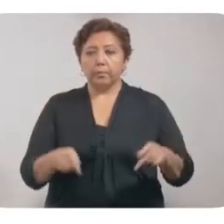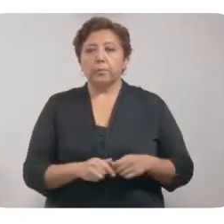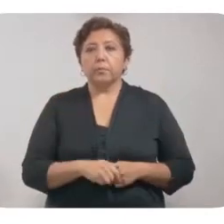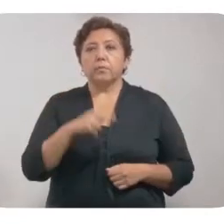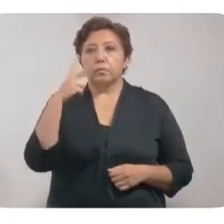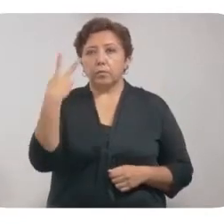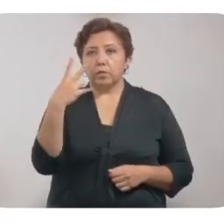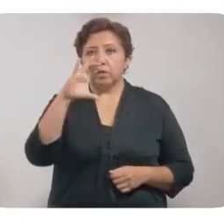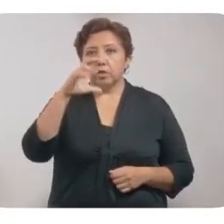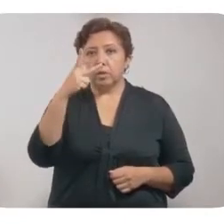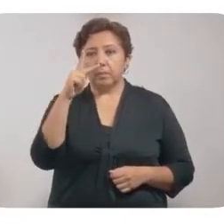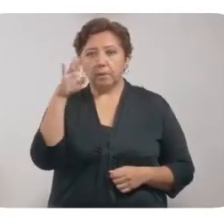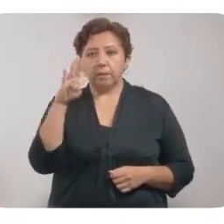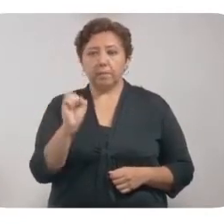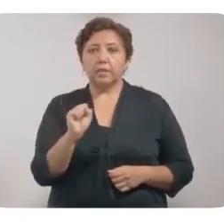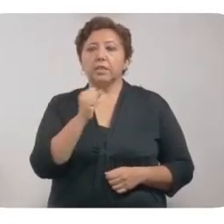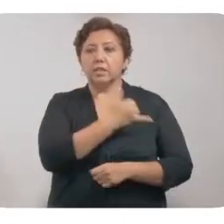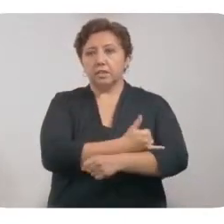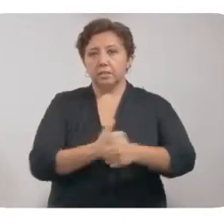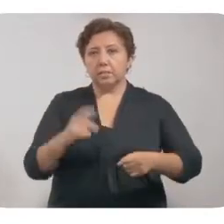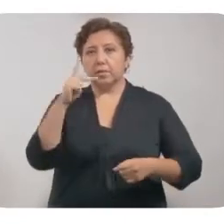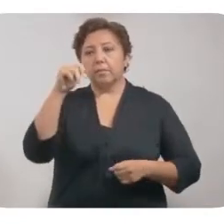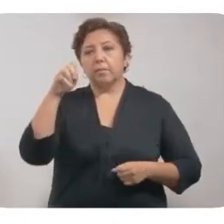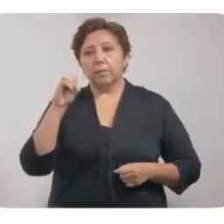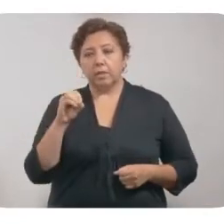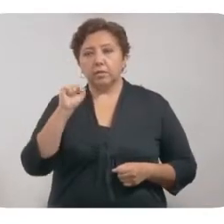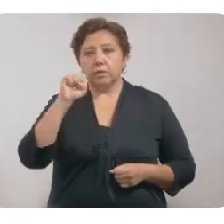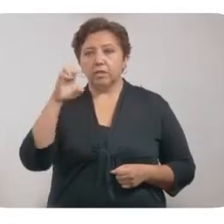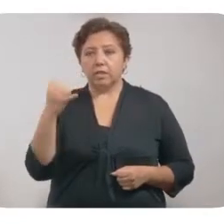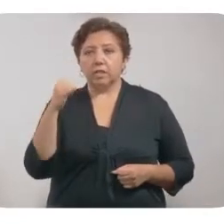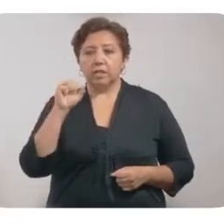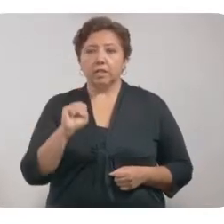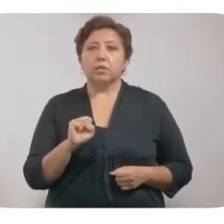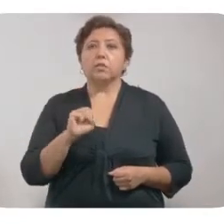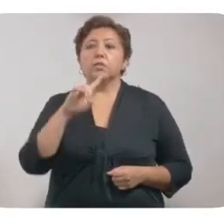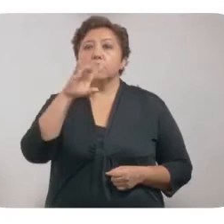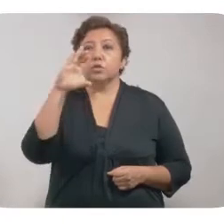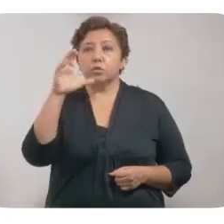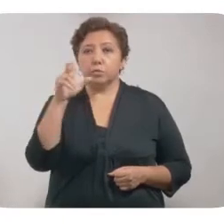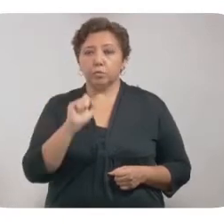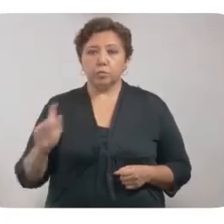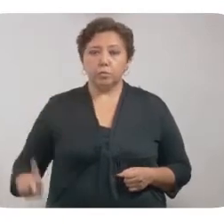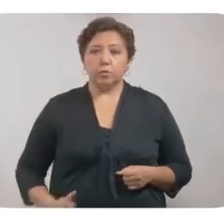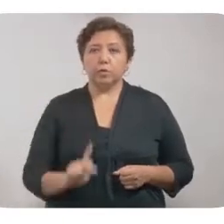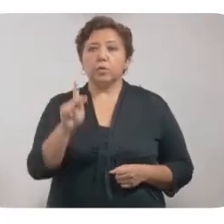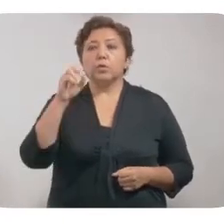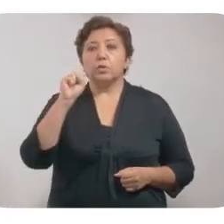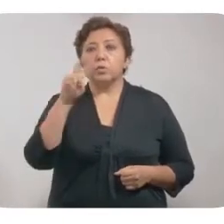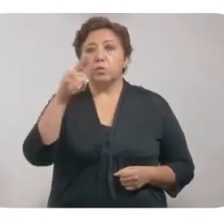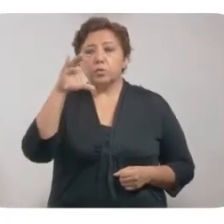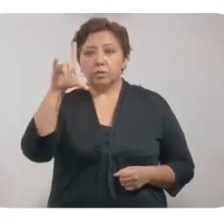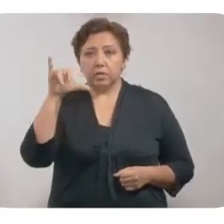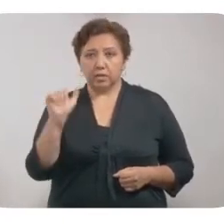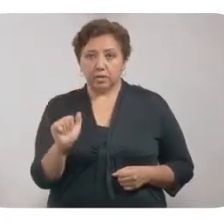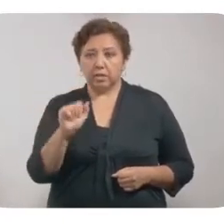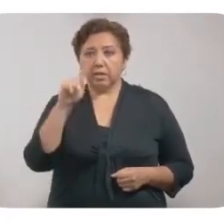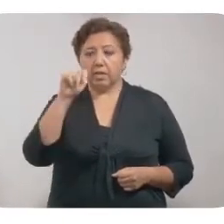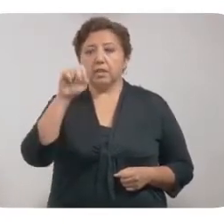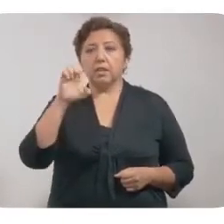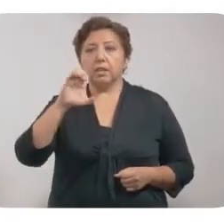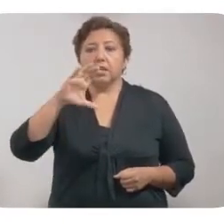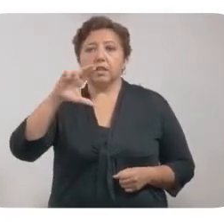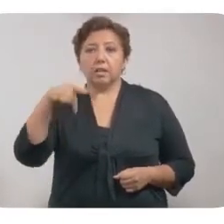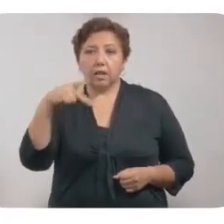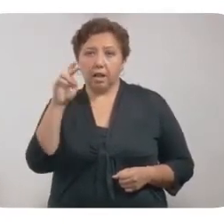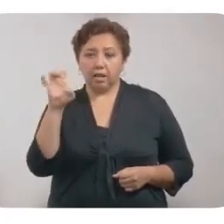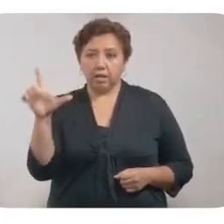2 en Chapap, Joctún, Izamal, Peto y Selle, y 1 en Chicxulú, Pueblo, Susilá, Suma, Tecó, Tecal